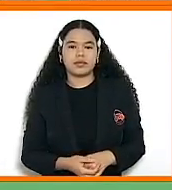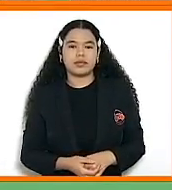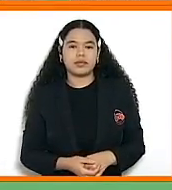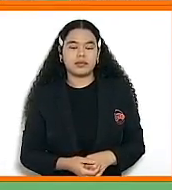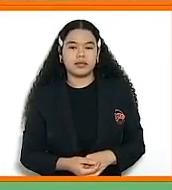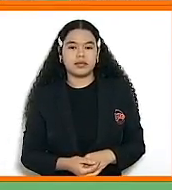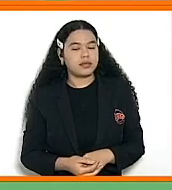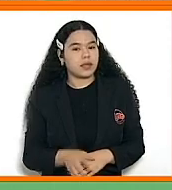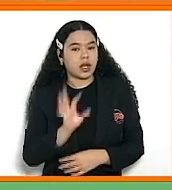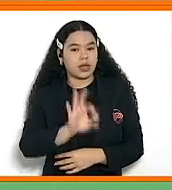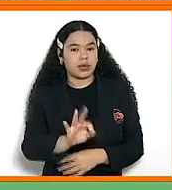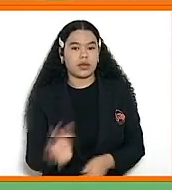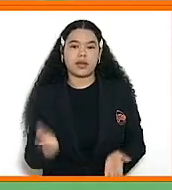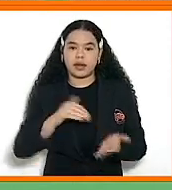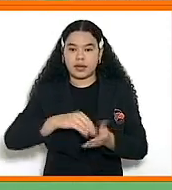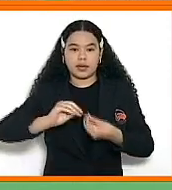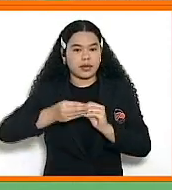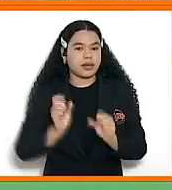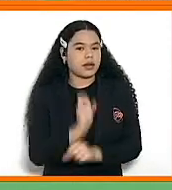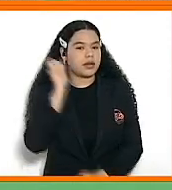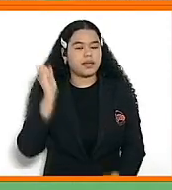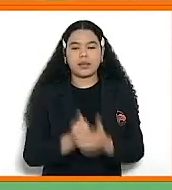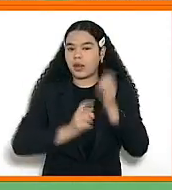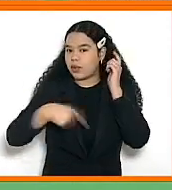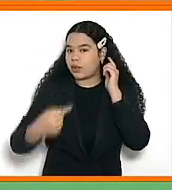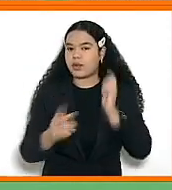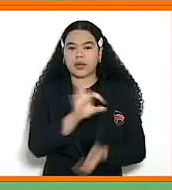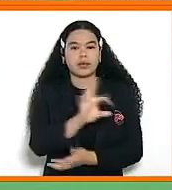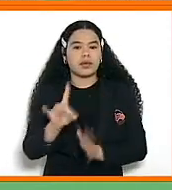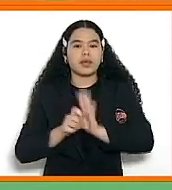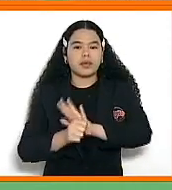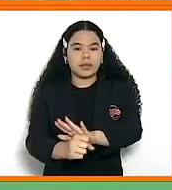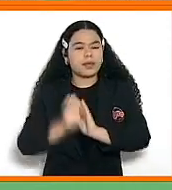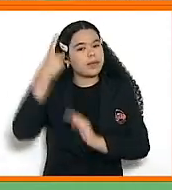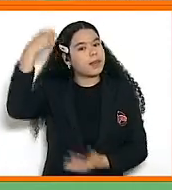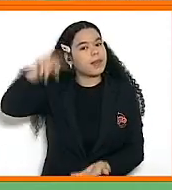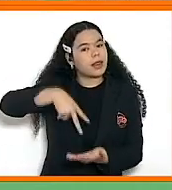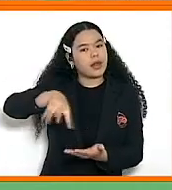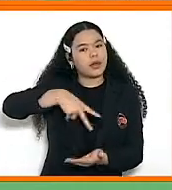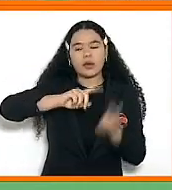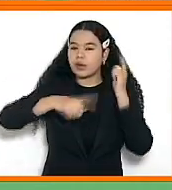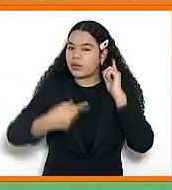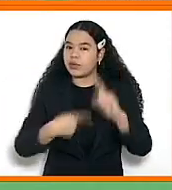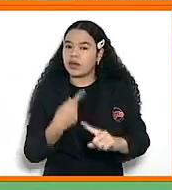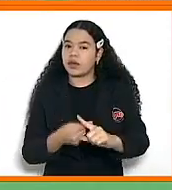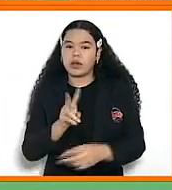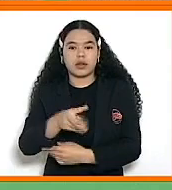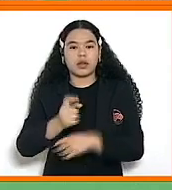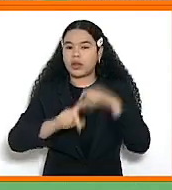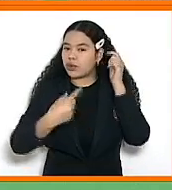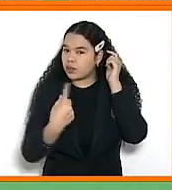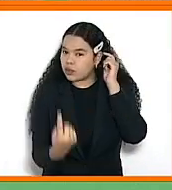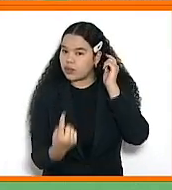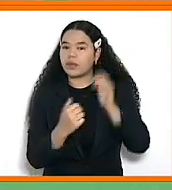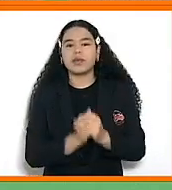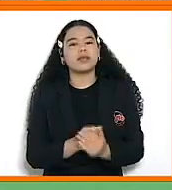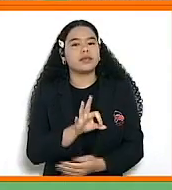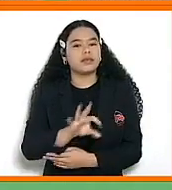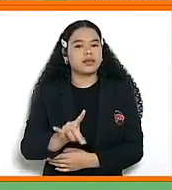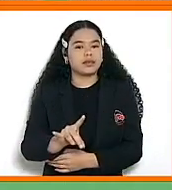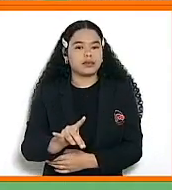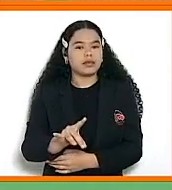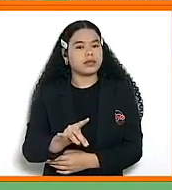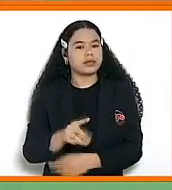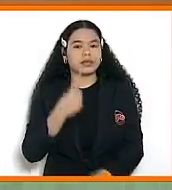Porque este es el 9, número favorecido para Diaria 98 con su símbolo de sueños bailes. Para Multi X 2X, para más 1,